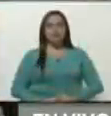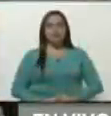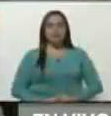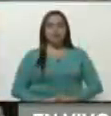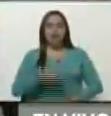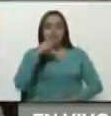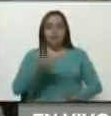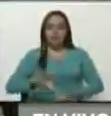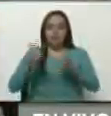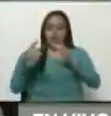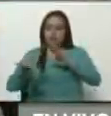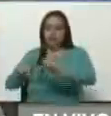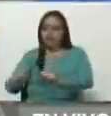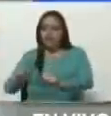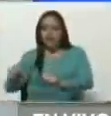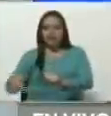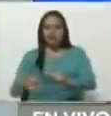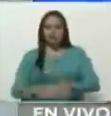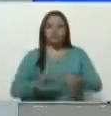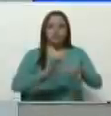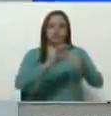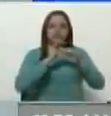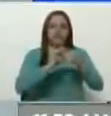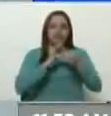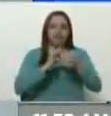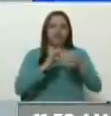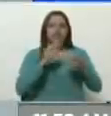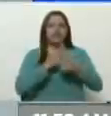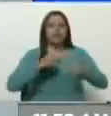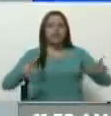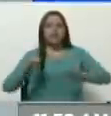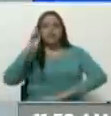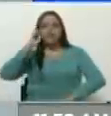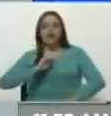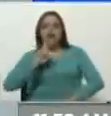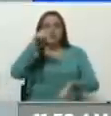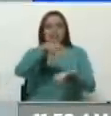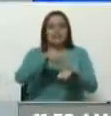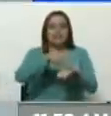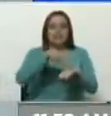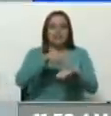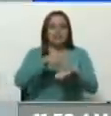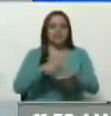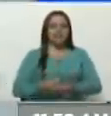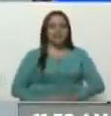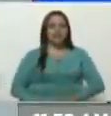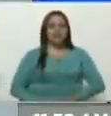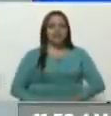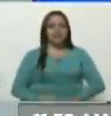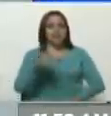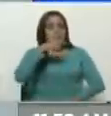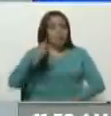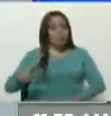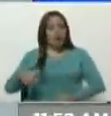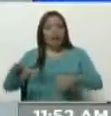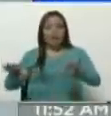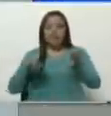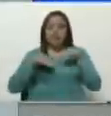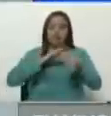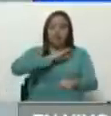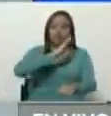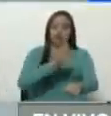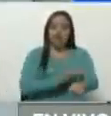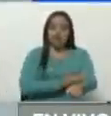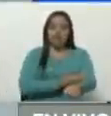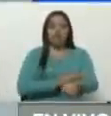Anticapitalista y la consolidación de la democracia bolivariana participativa y protagónica mediante el reconocimiento y